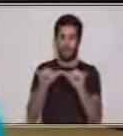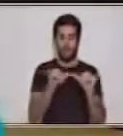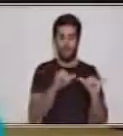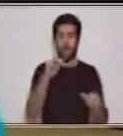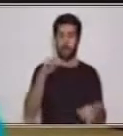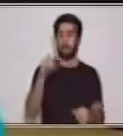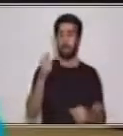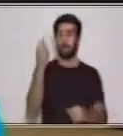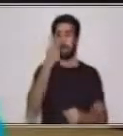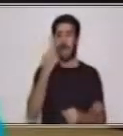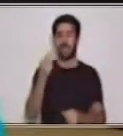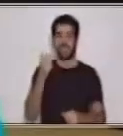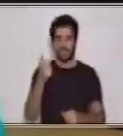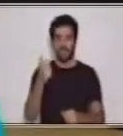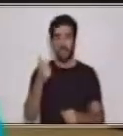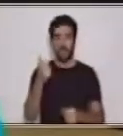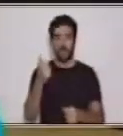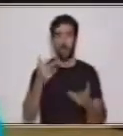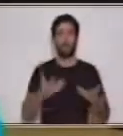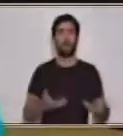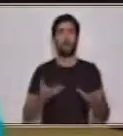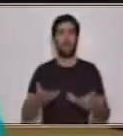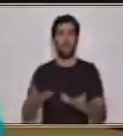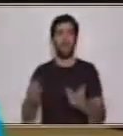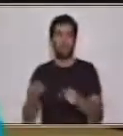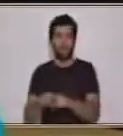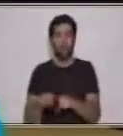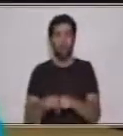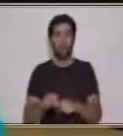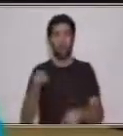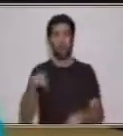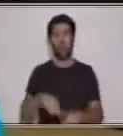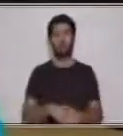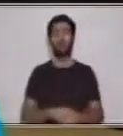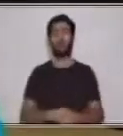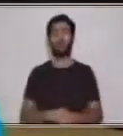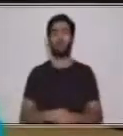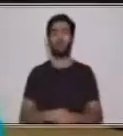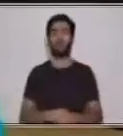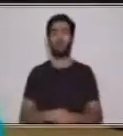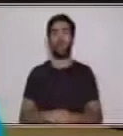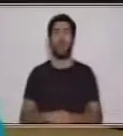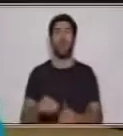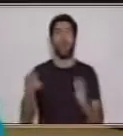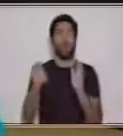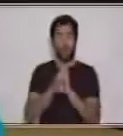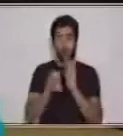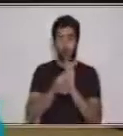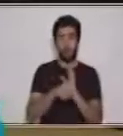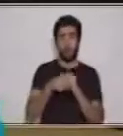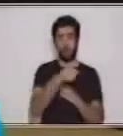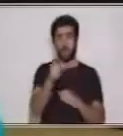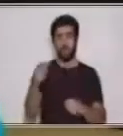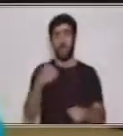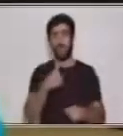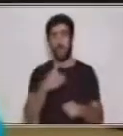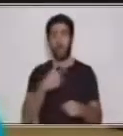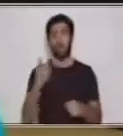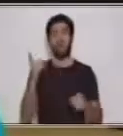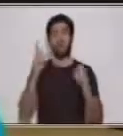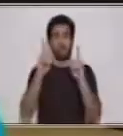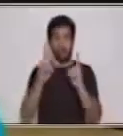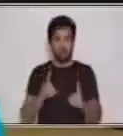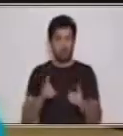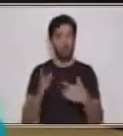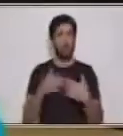área de matemática correspondiente a cuarto grado de primaria. Si en casa hay alguna persona con discapacidad, este